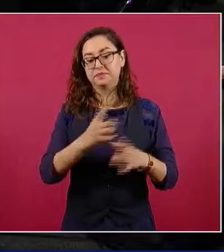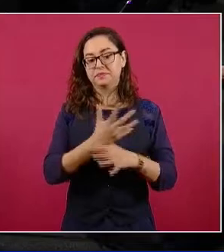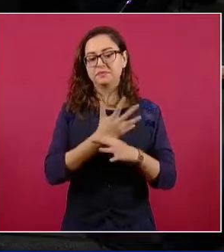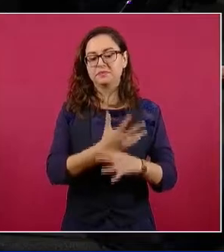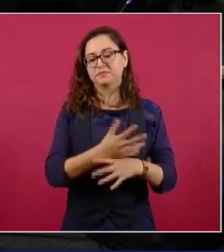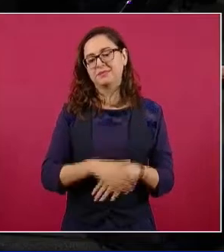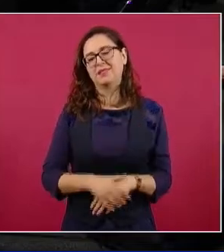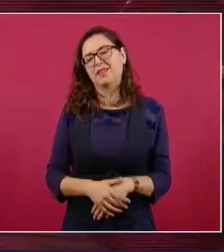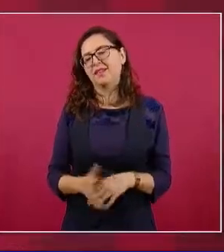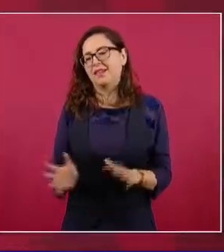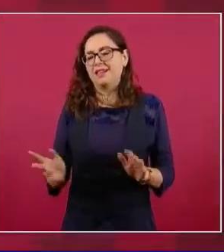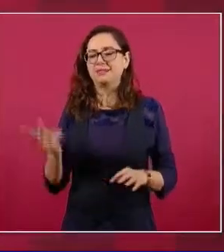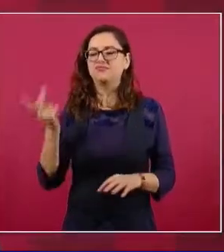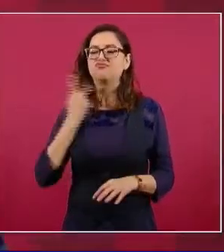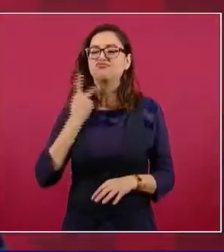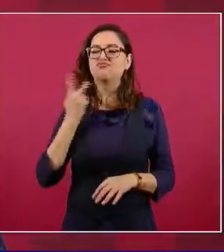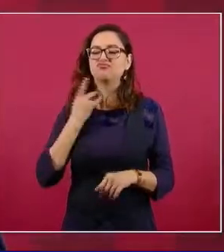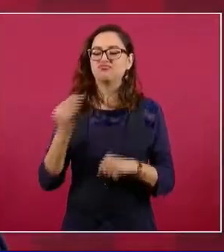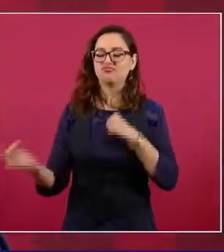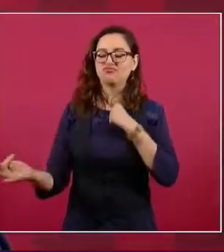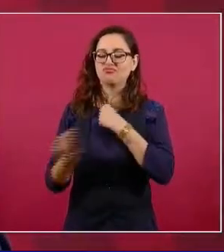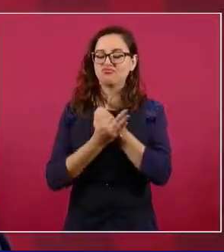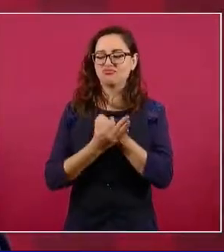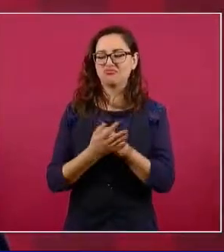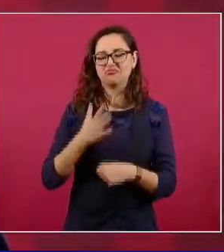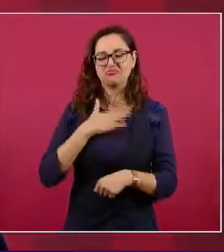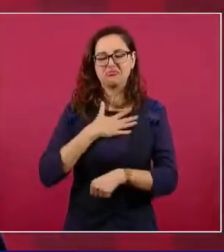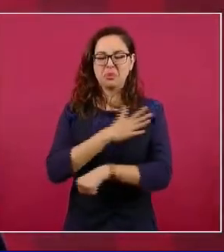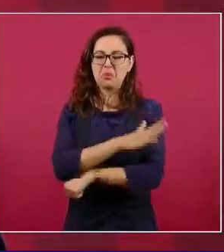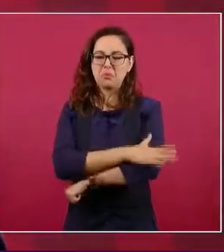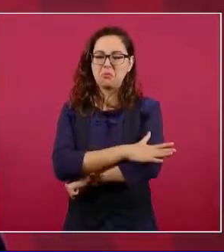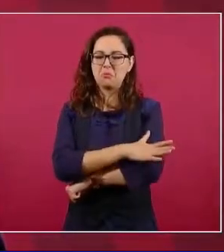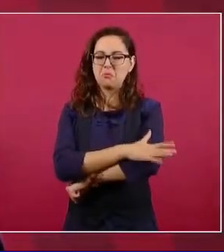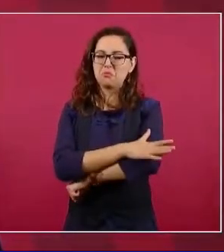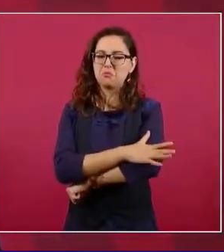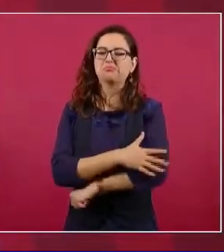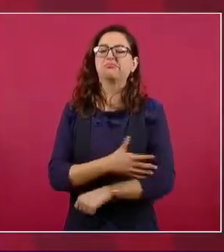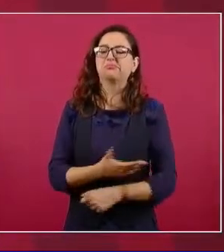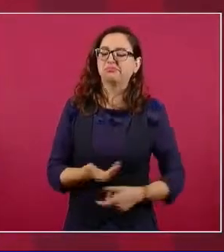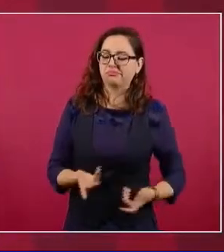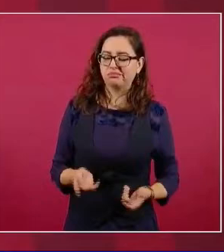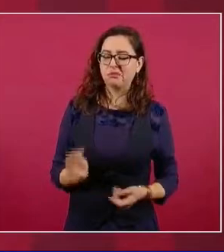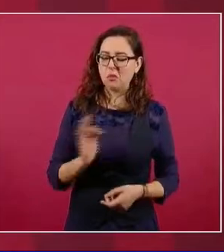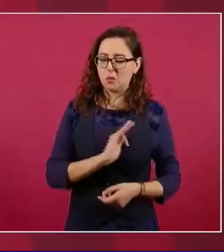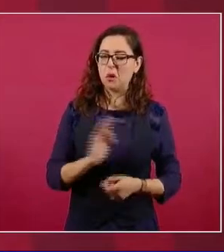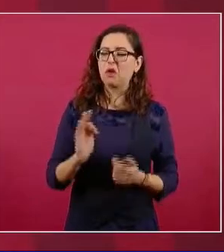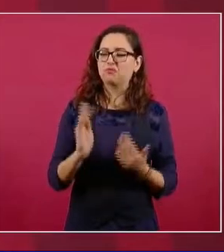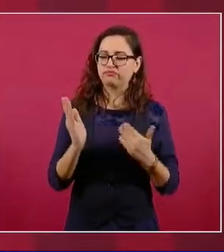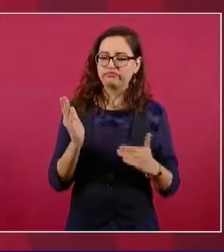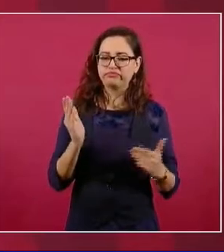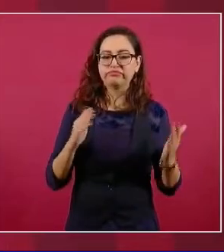buenos padrinos, buenas agarraderas, buenas influencias,